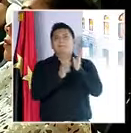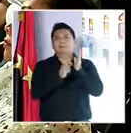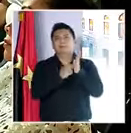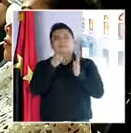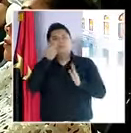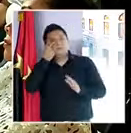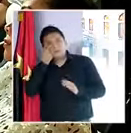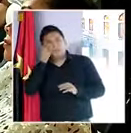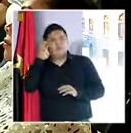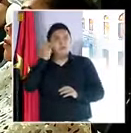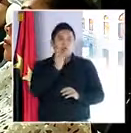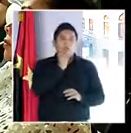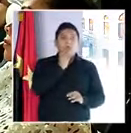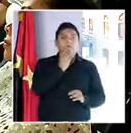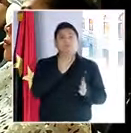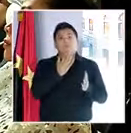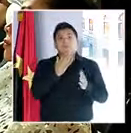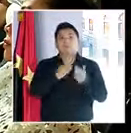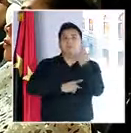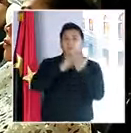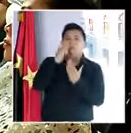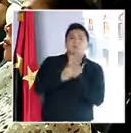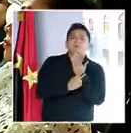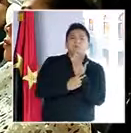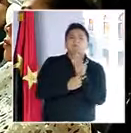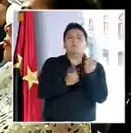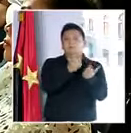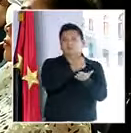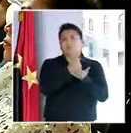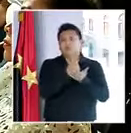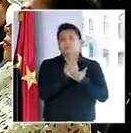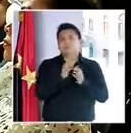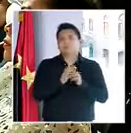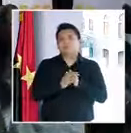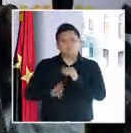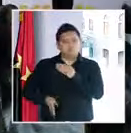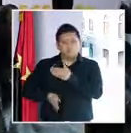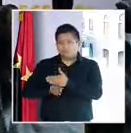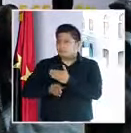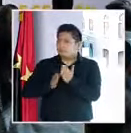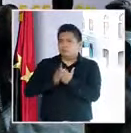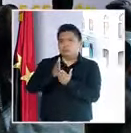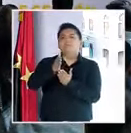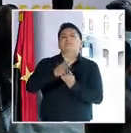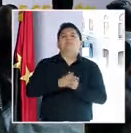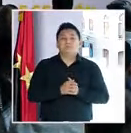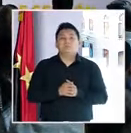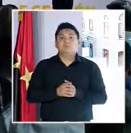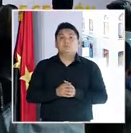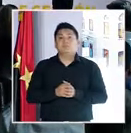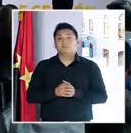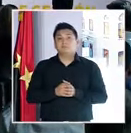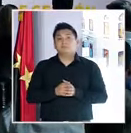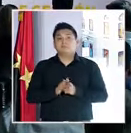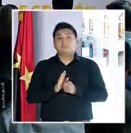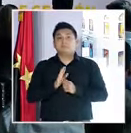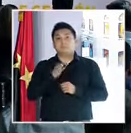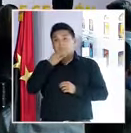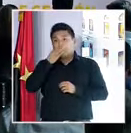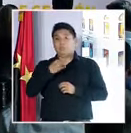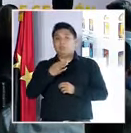los proyectos estratégicos requieren de continuidad. Por eso cuando